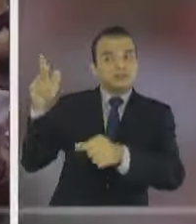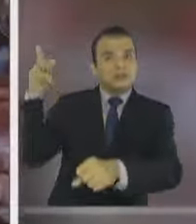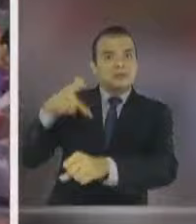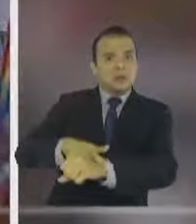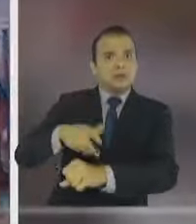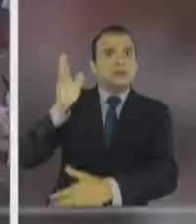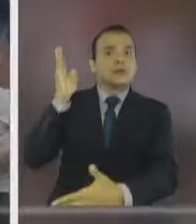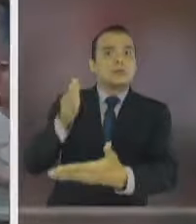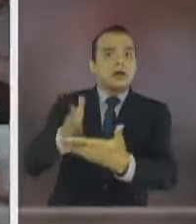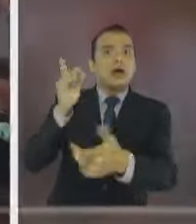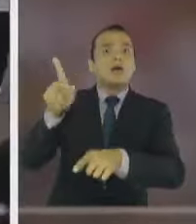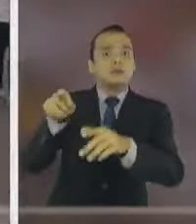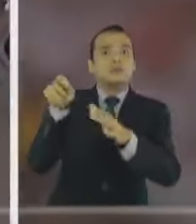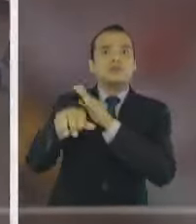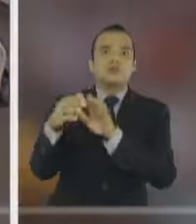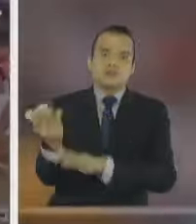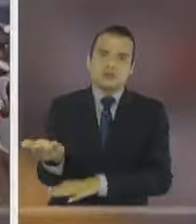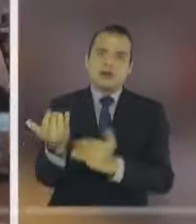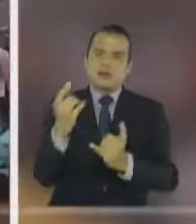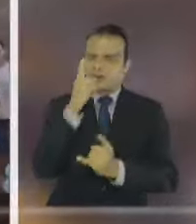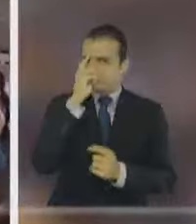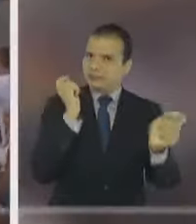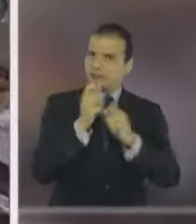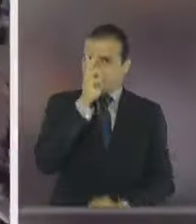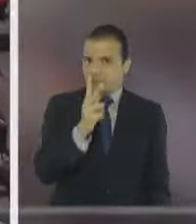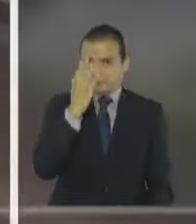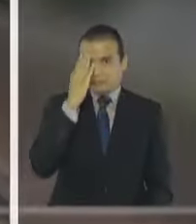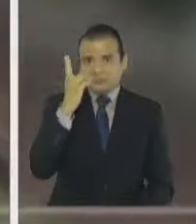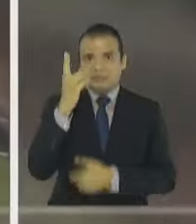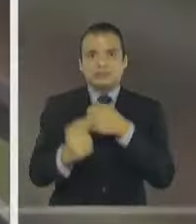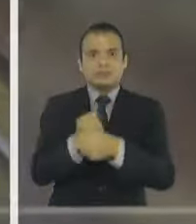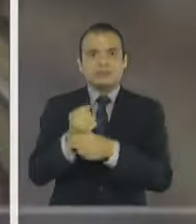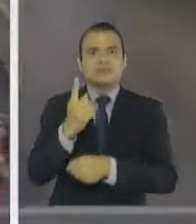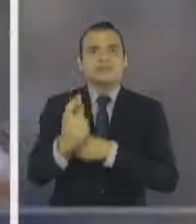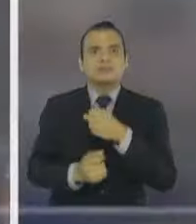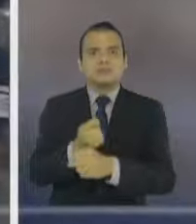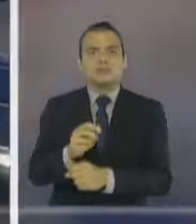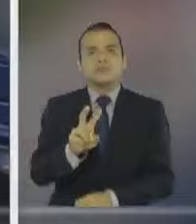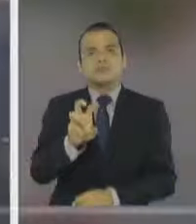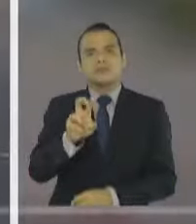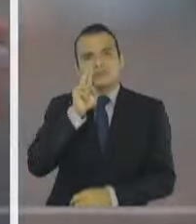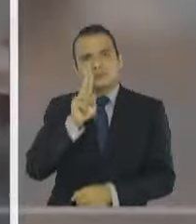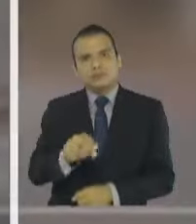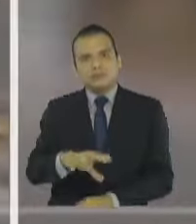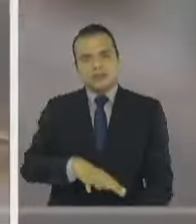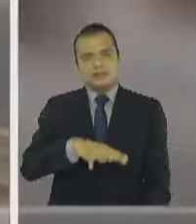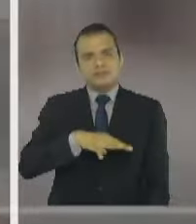Cada 28 de junio se conmemora este día con una serie de eventos públicos que los distintos colectivos